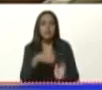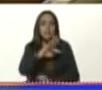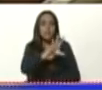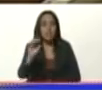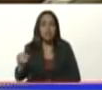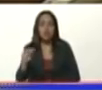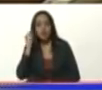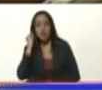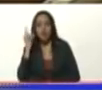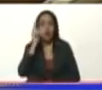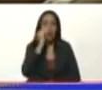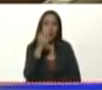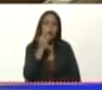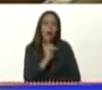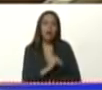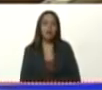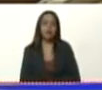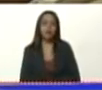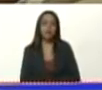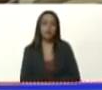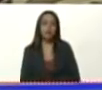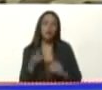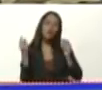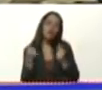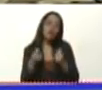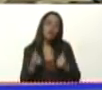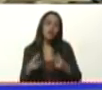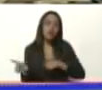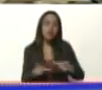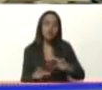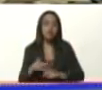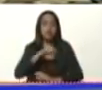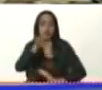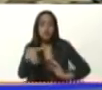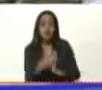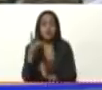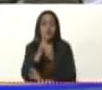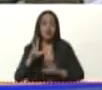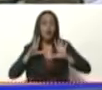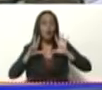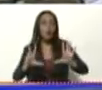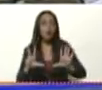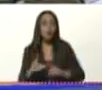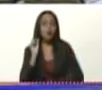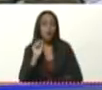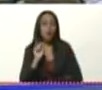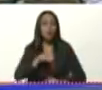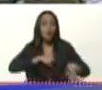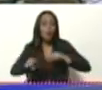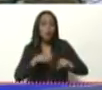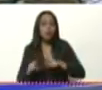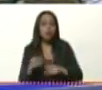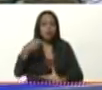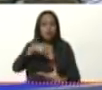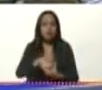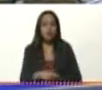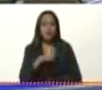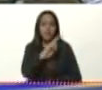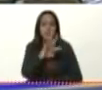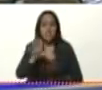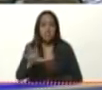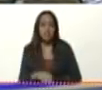mujeres que están activados ya en todo el país. Tenemos 8 puntos de control interno,